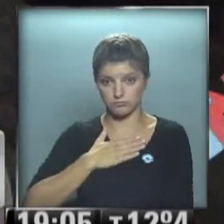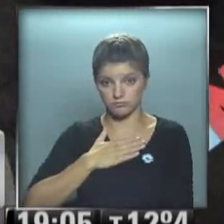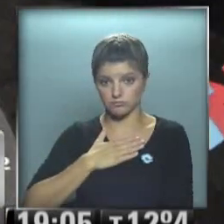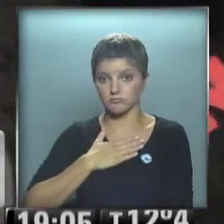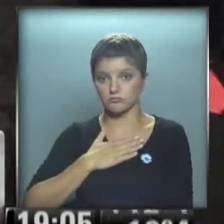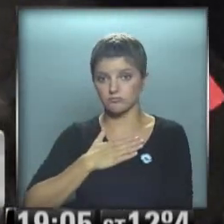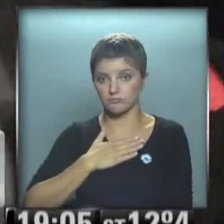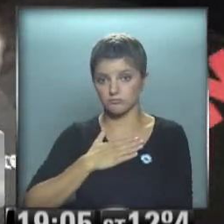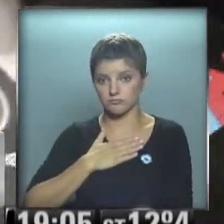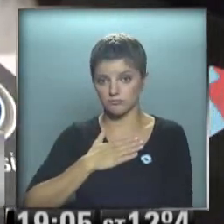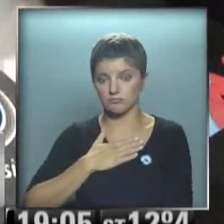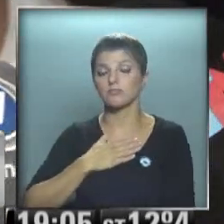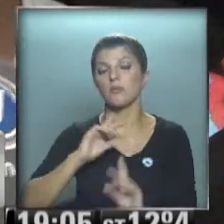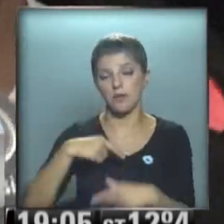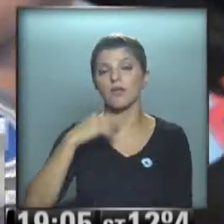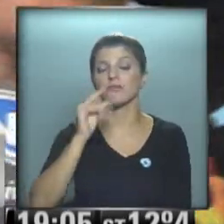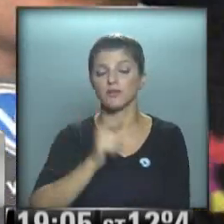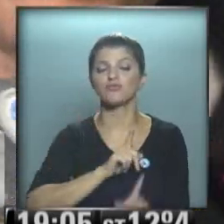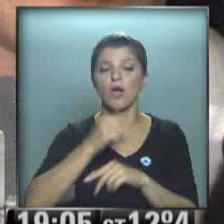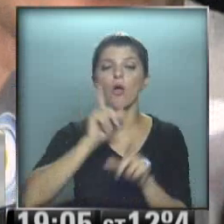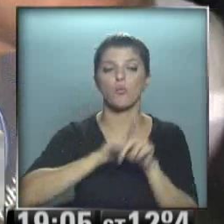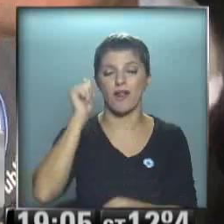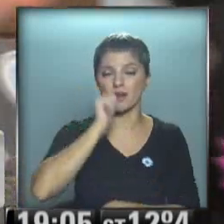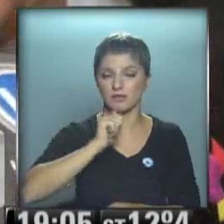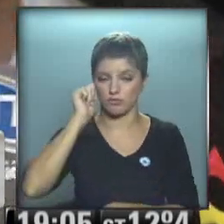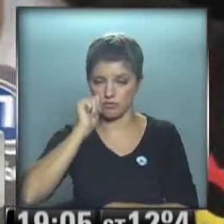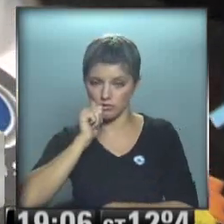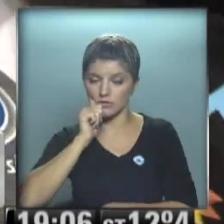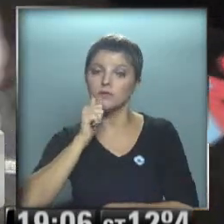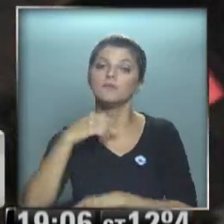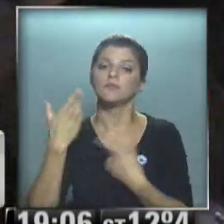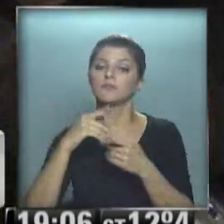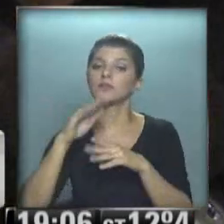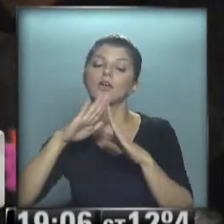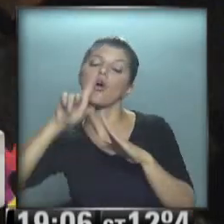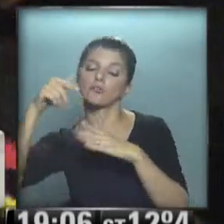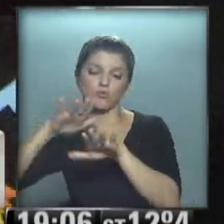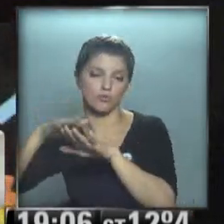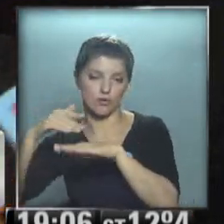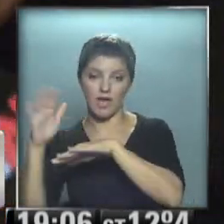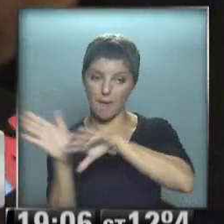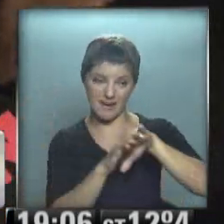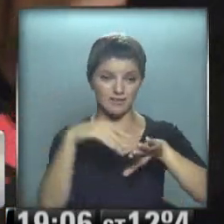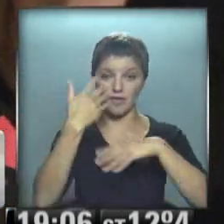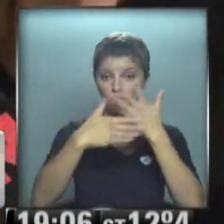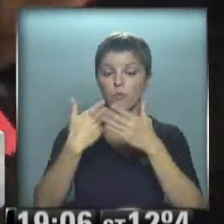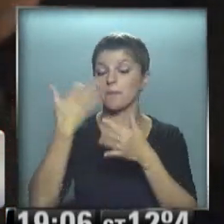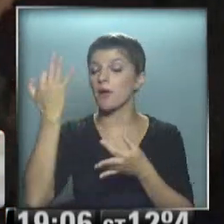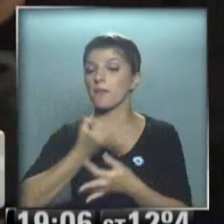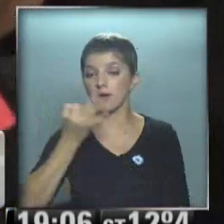También no fue fácil por lesiones, por otras cosas que fuera del fútbol. Y la verdad que bueno,